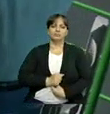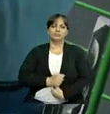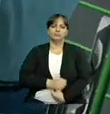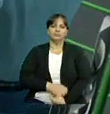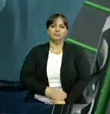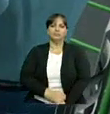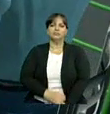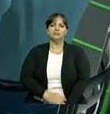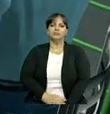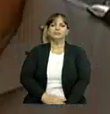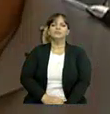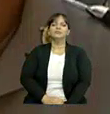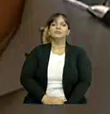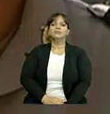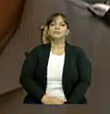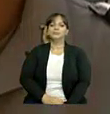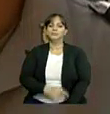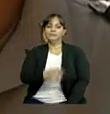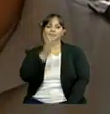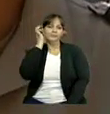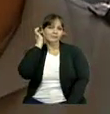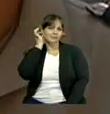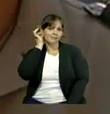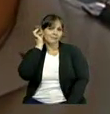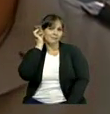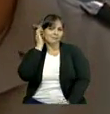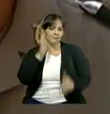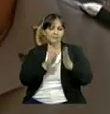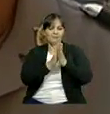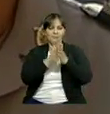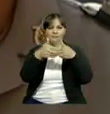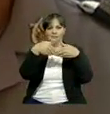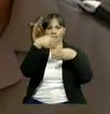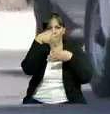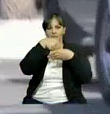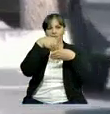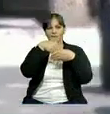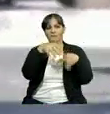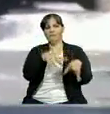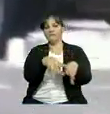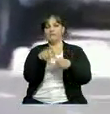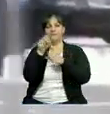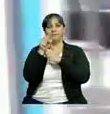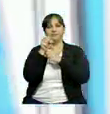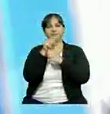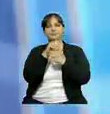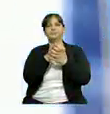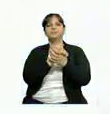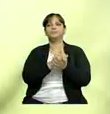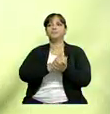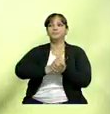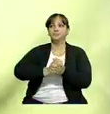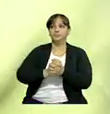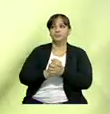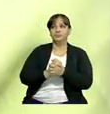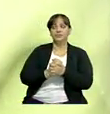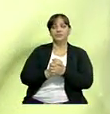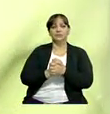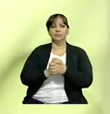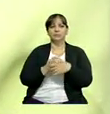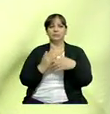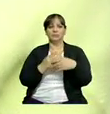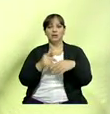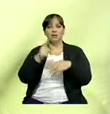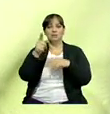la billetera a una señorita y el celular a un señor según denunciaron algunos moradores y trabajadores de locales